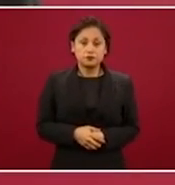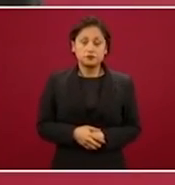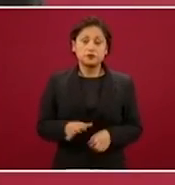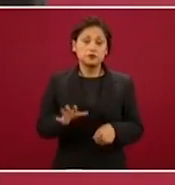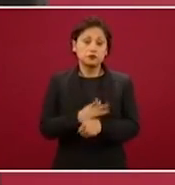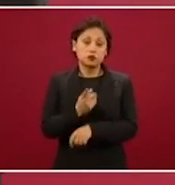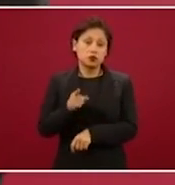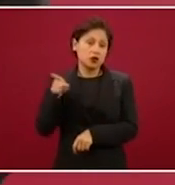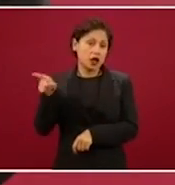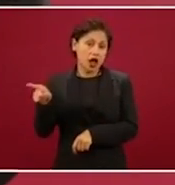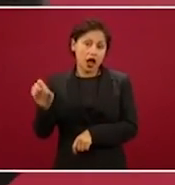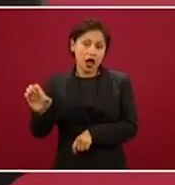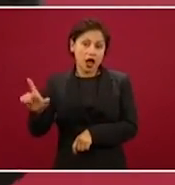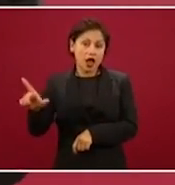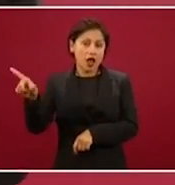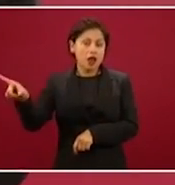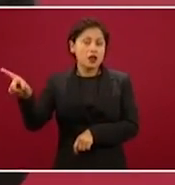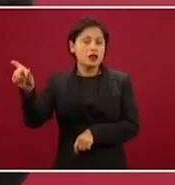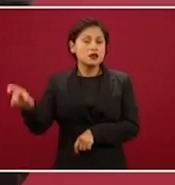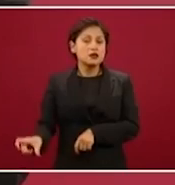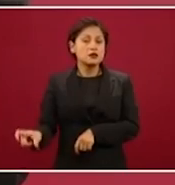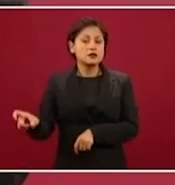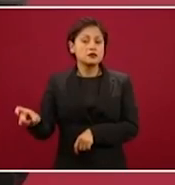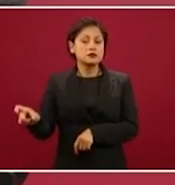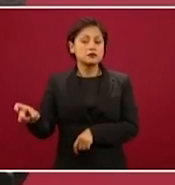en este caso